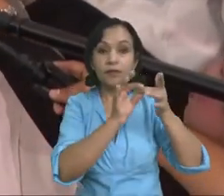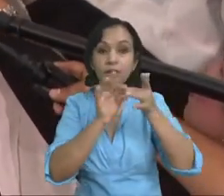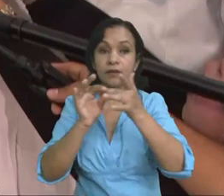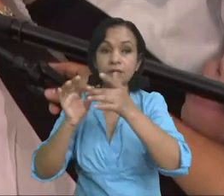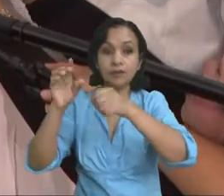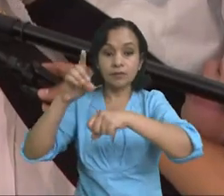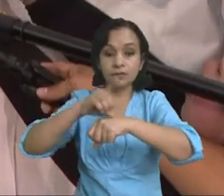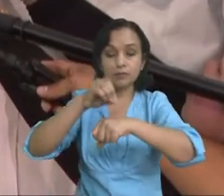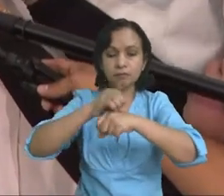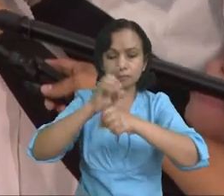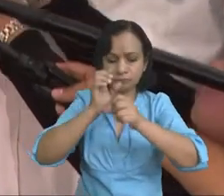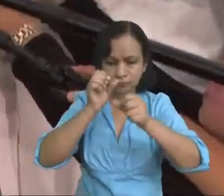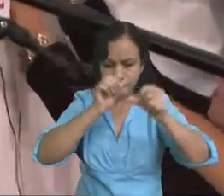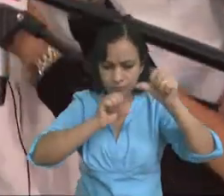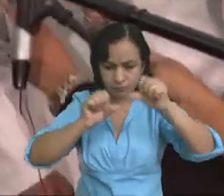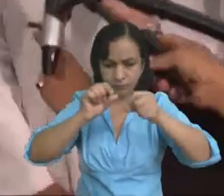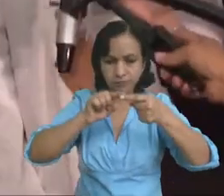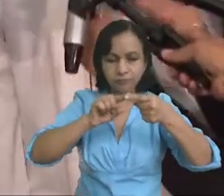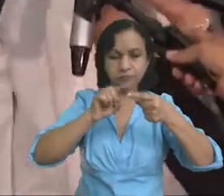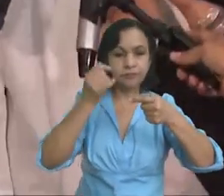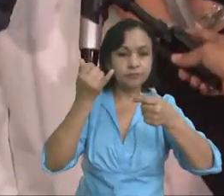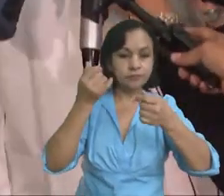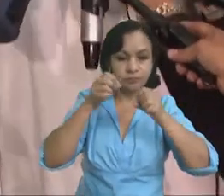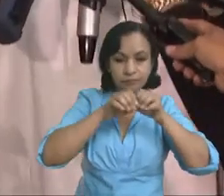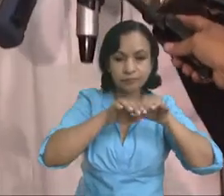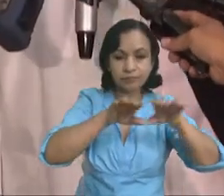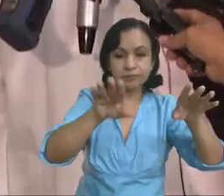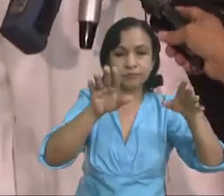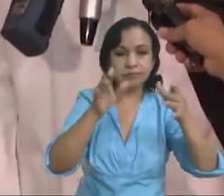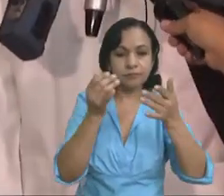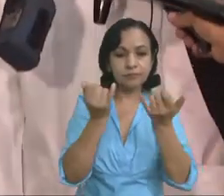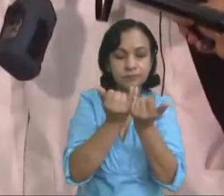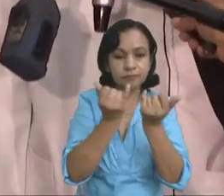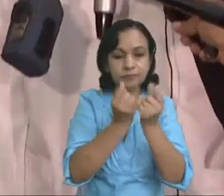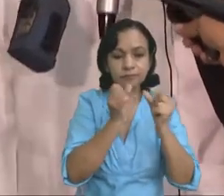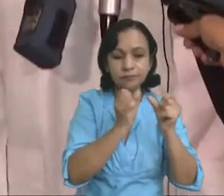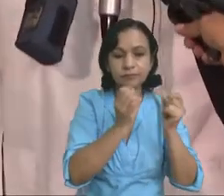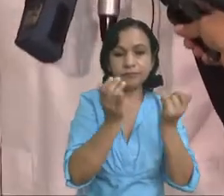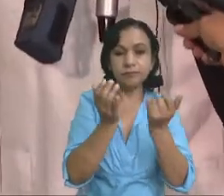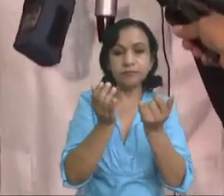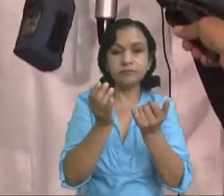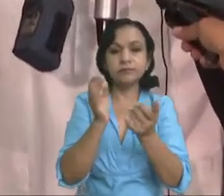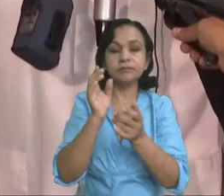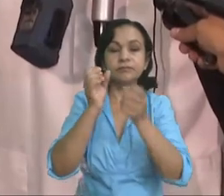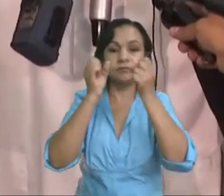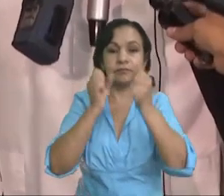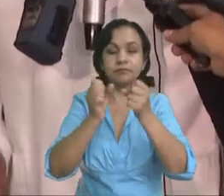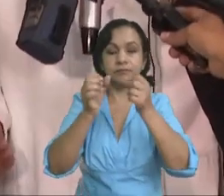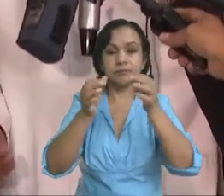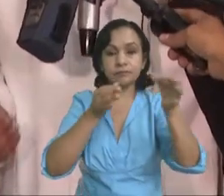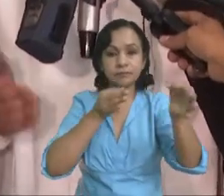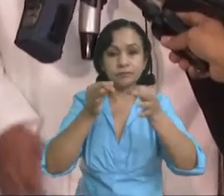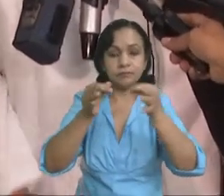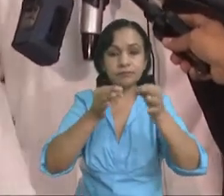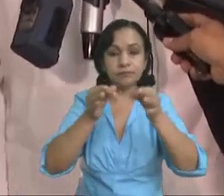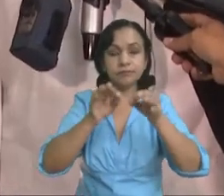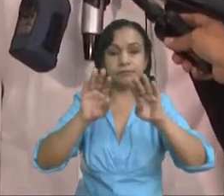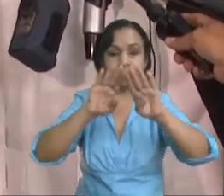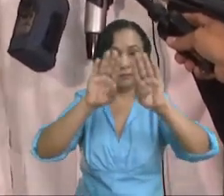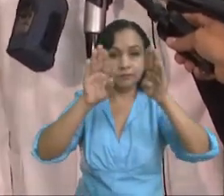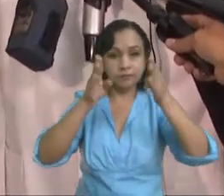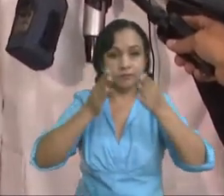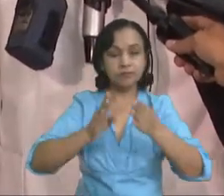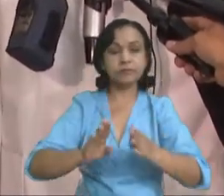encuentran microbiólogos, biólogos, infectólogos e intensivistas. Con imágenes de Lester Mora, para el canal parlamentario les